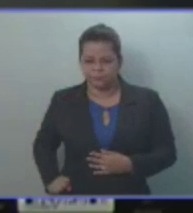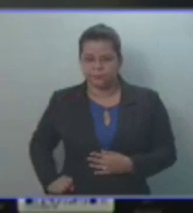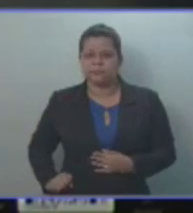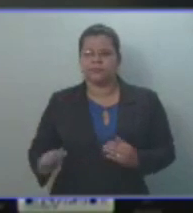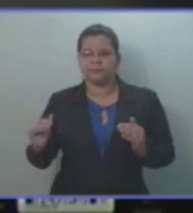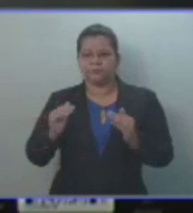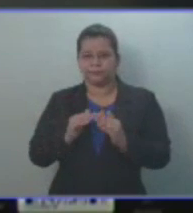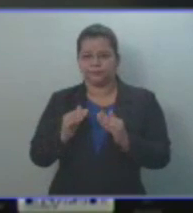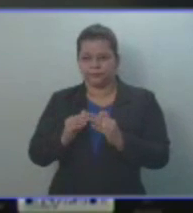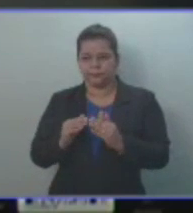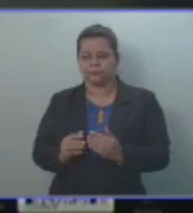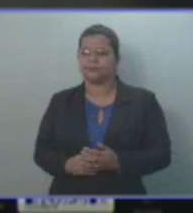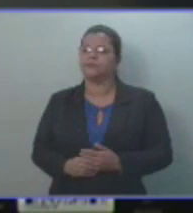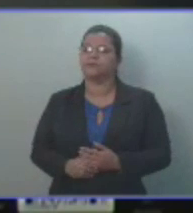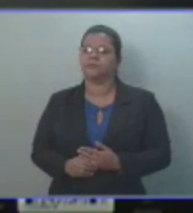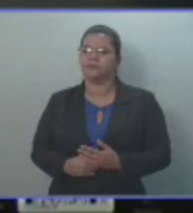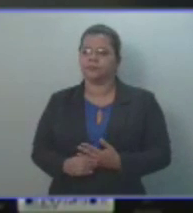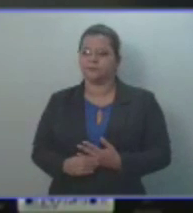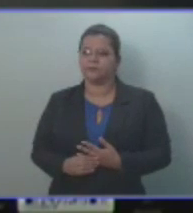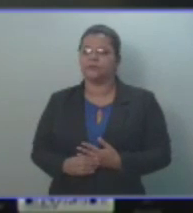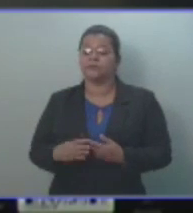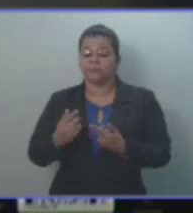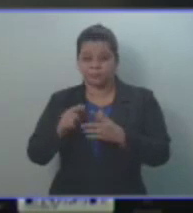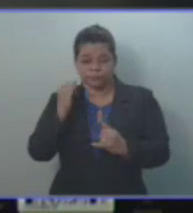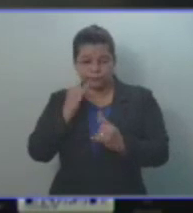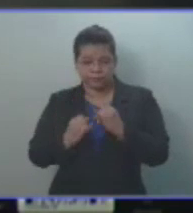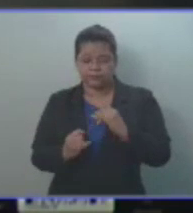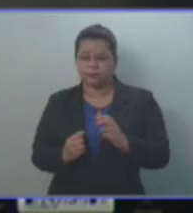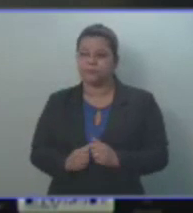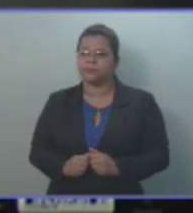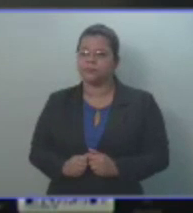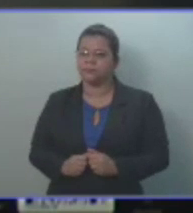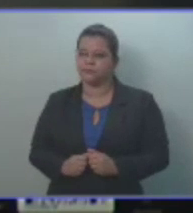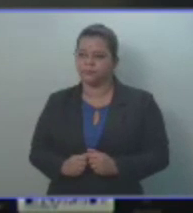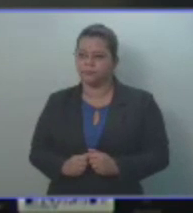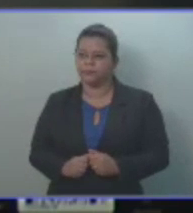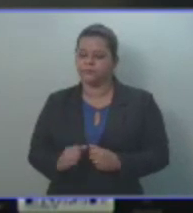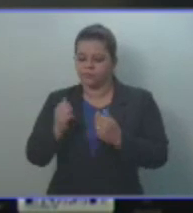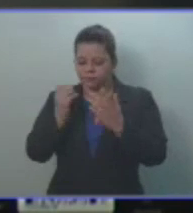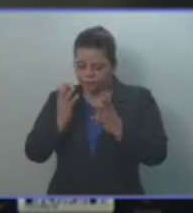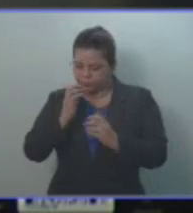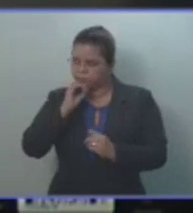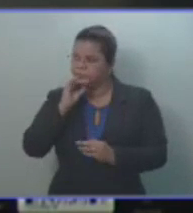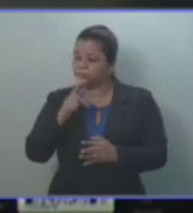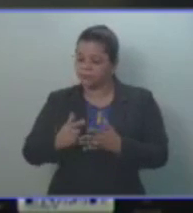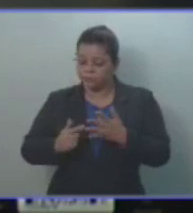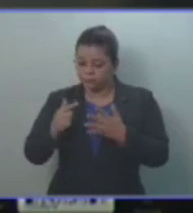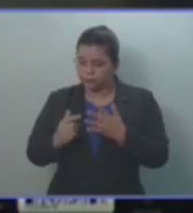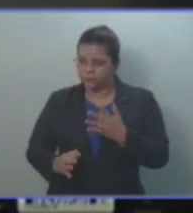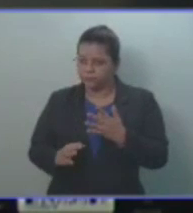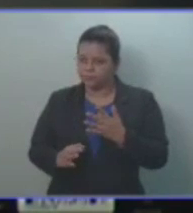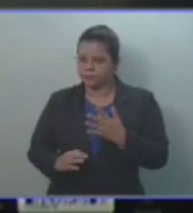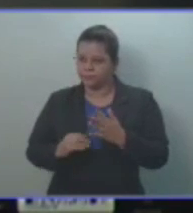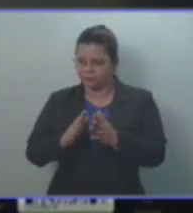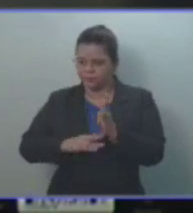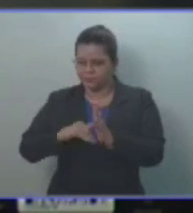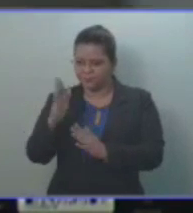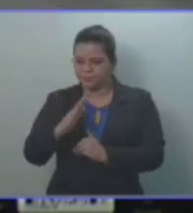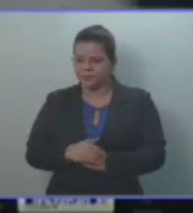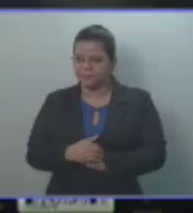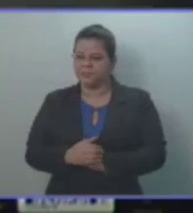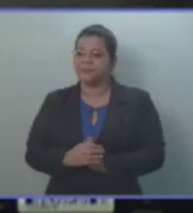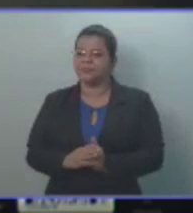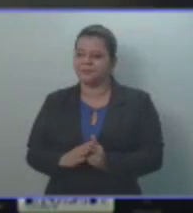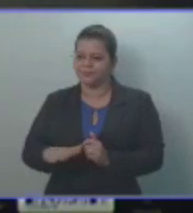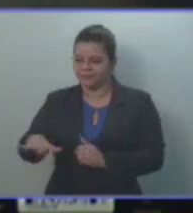capital extranjero. Y por último, debo decir que la ley marco para la creación de zonas